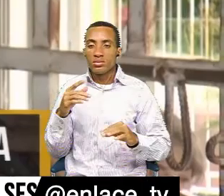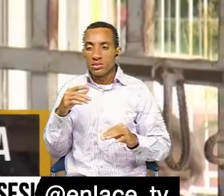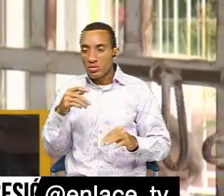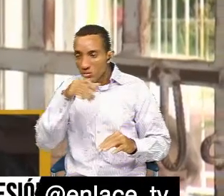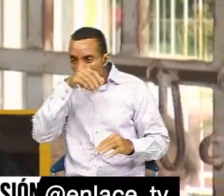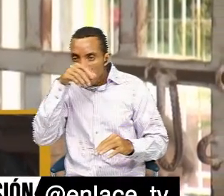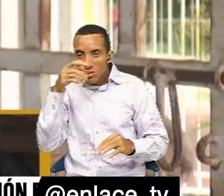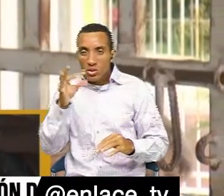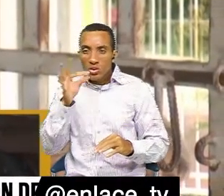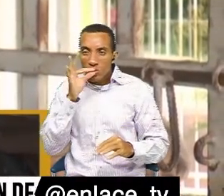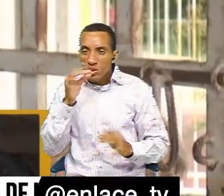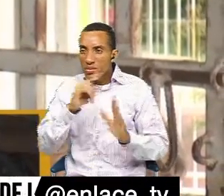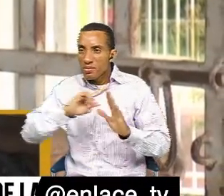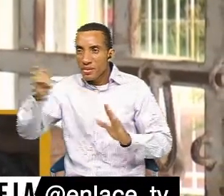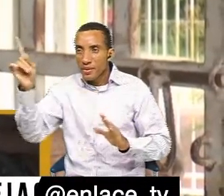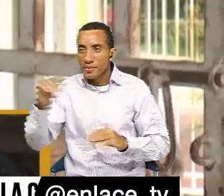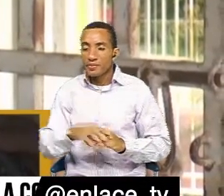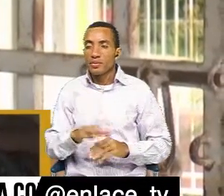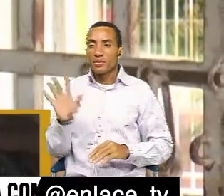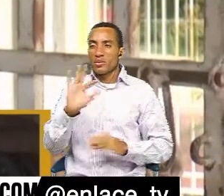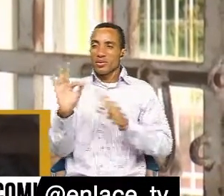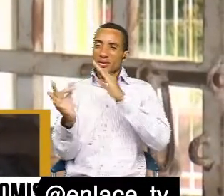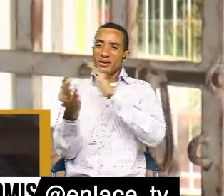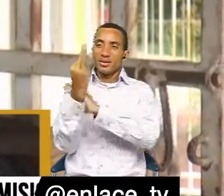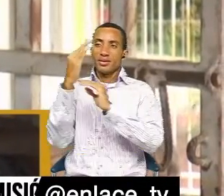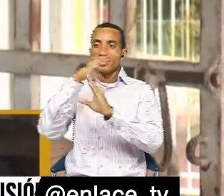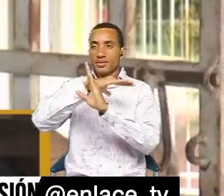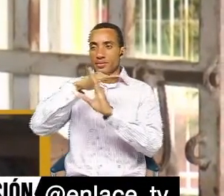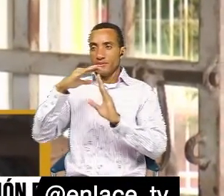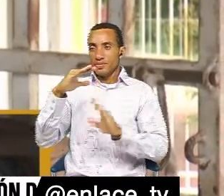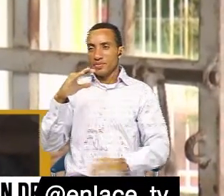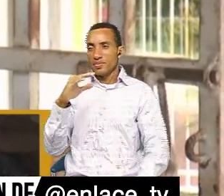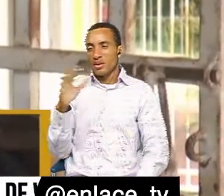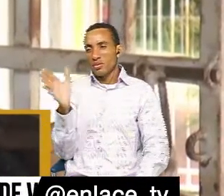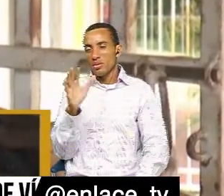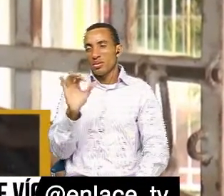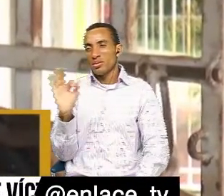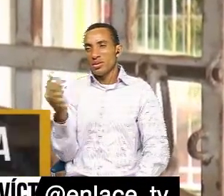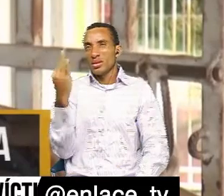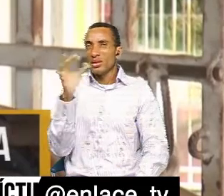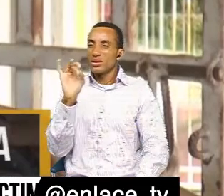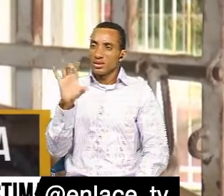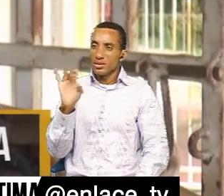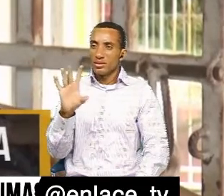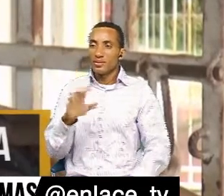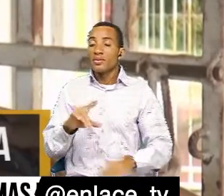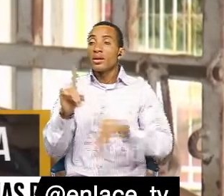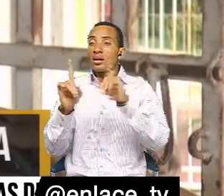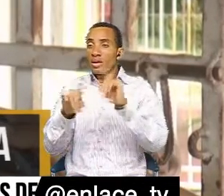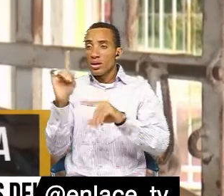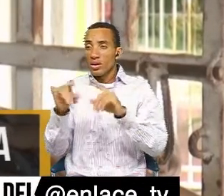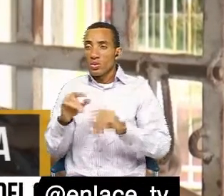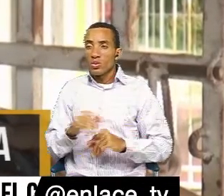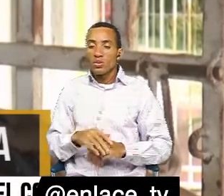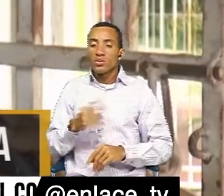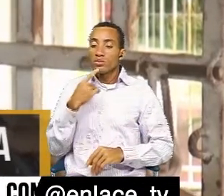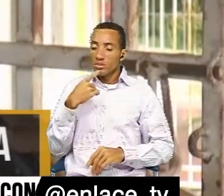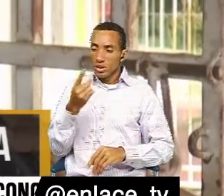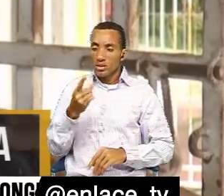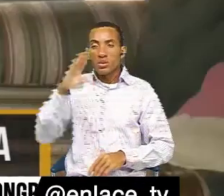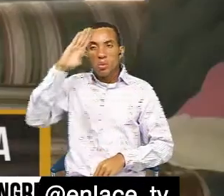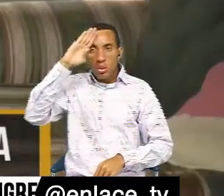de la madrugada, 3:15 más o menos de la madrugada. Personas dijeron que eran de la policía y de la